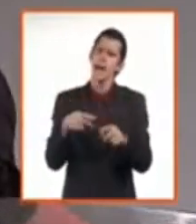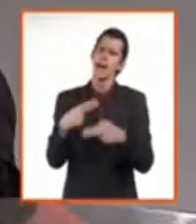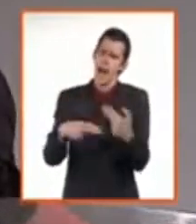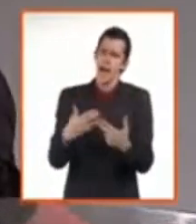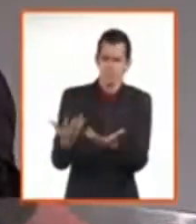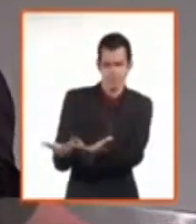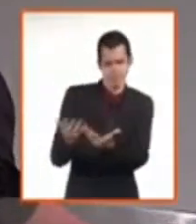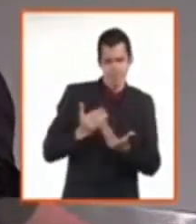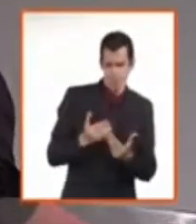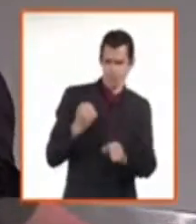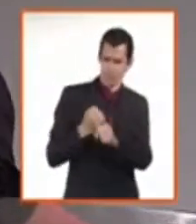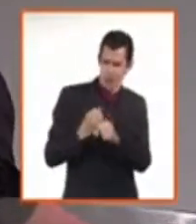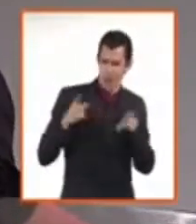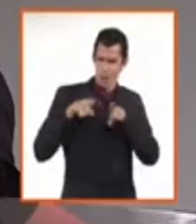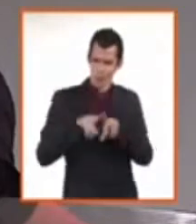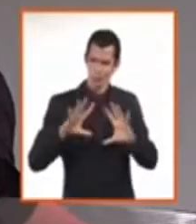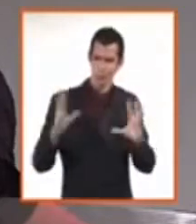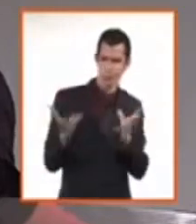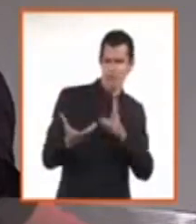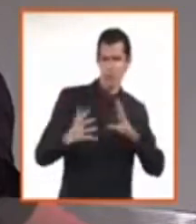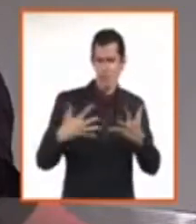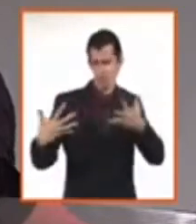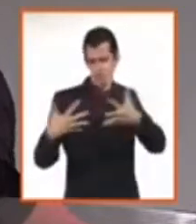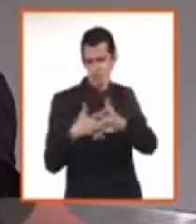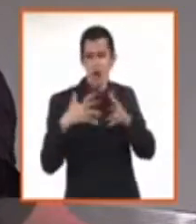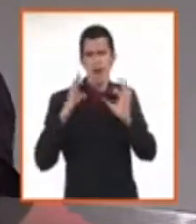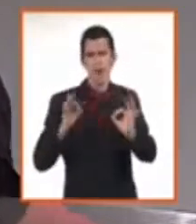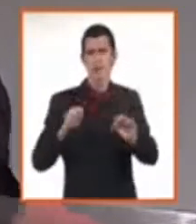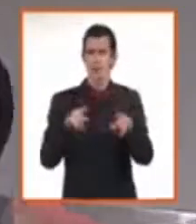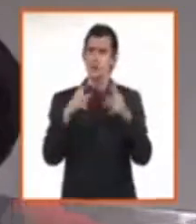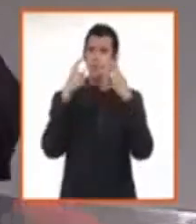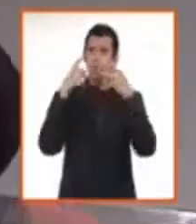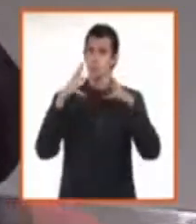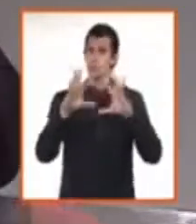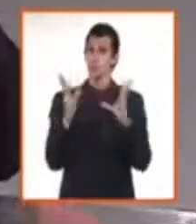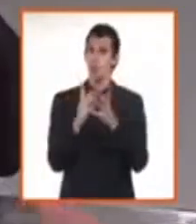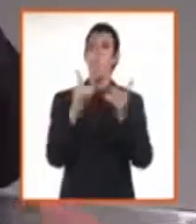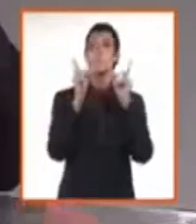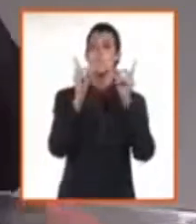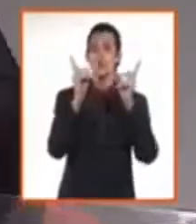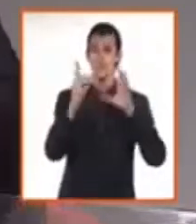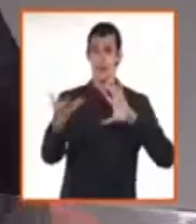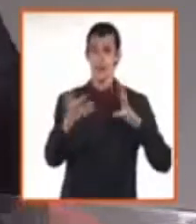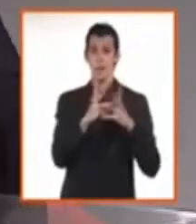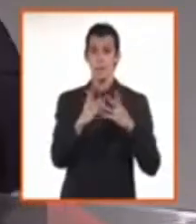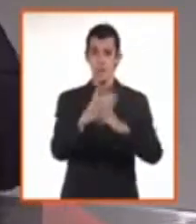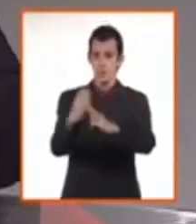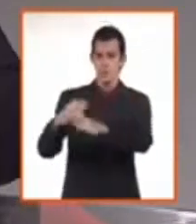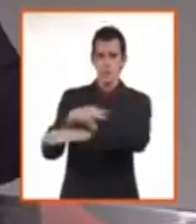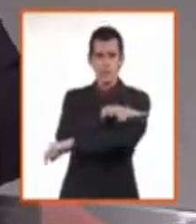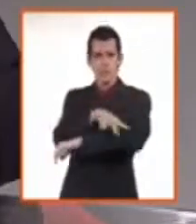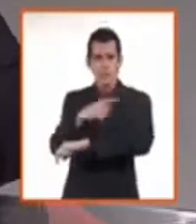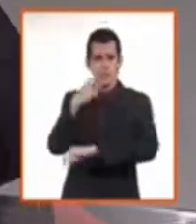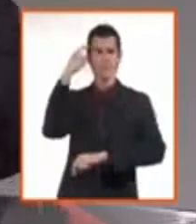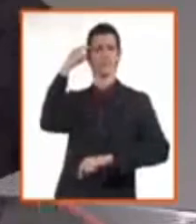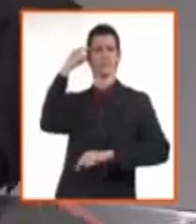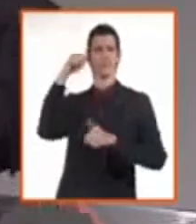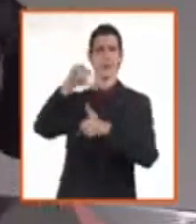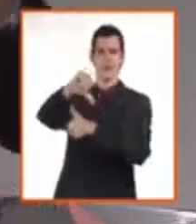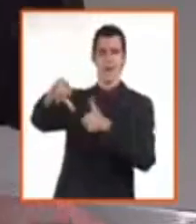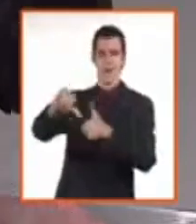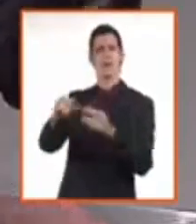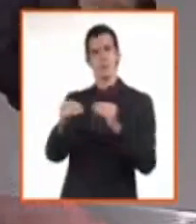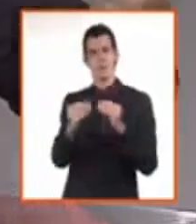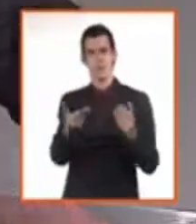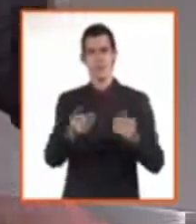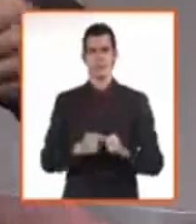valiente y eso es muy meritorio y por hoy en política en política donde sea y muchos gobiernos con tal de que no le quiten una ayuda económica